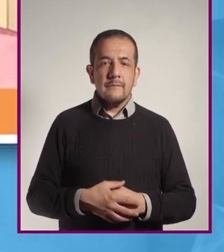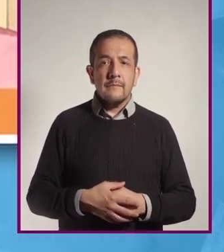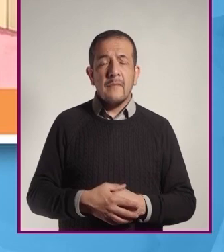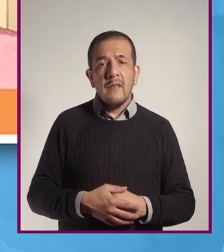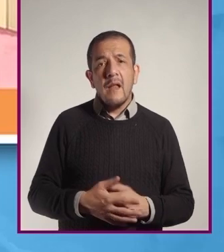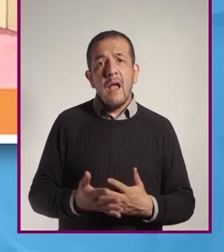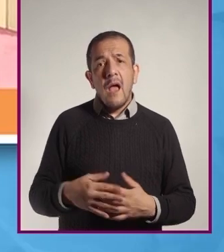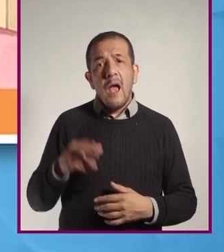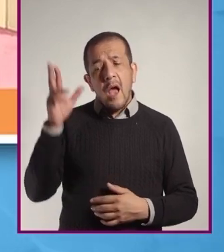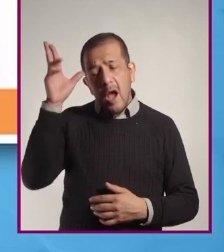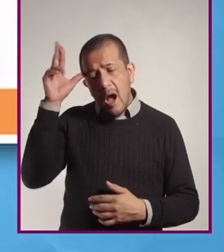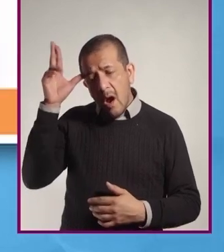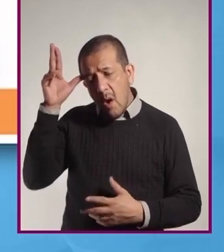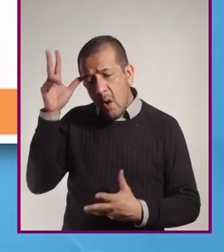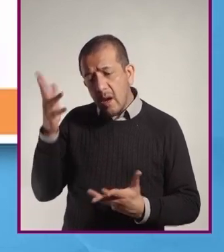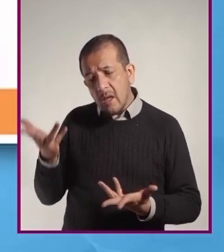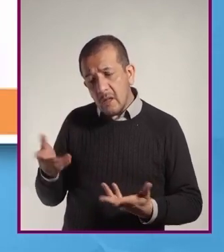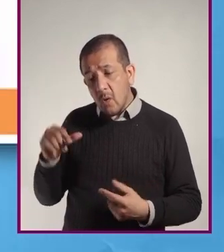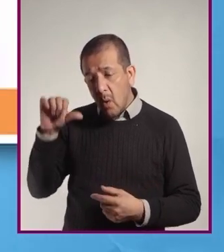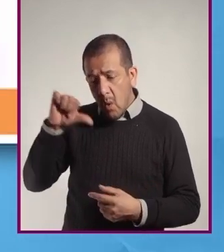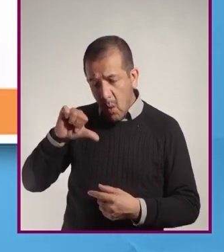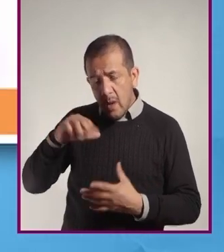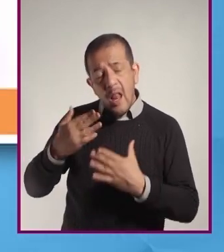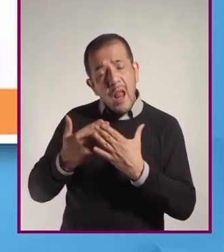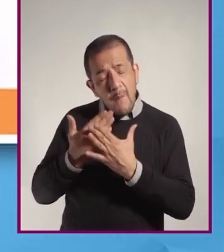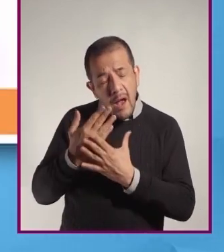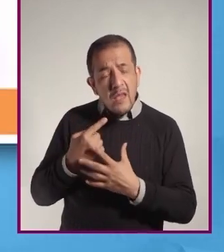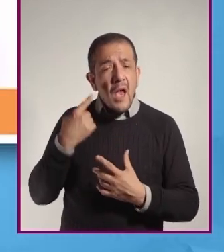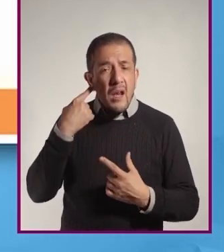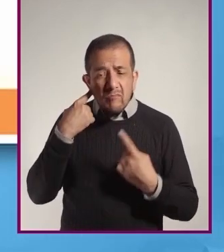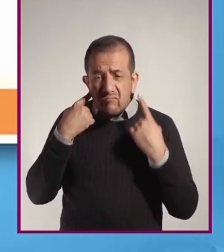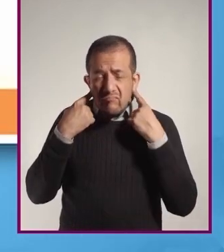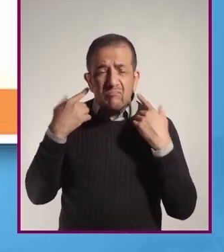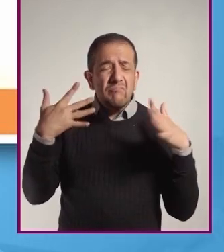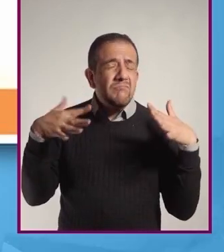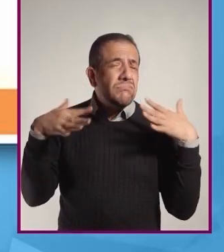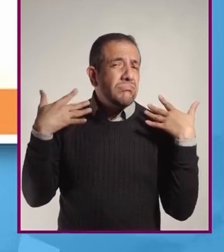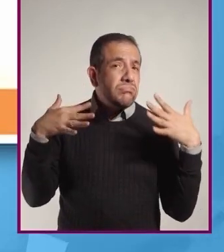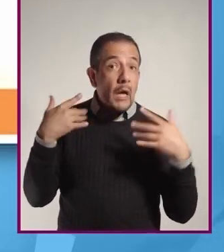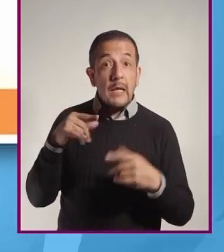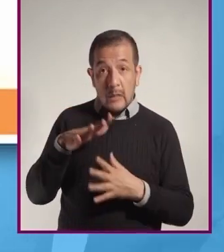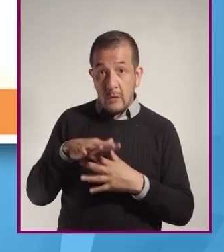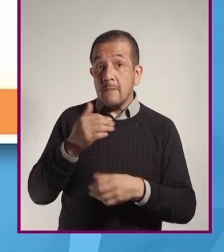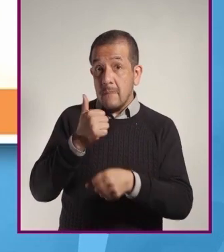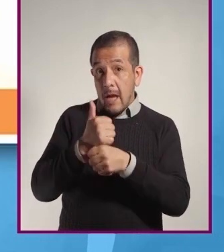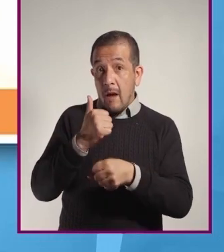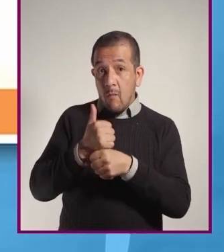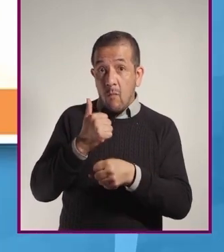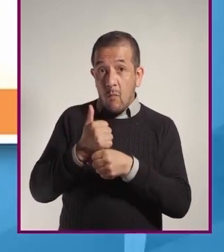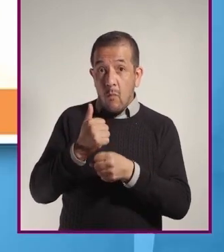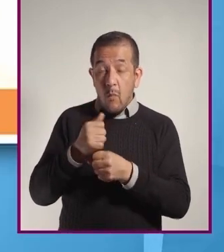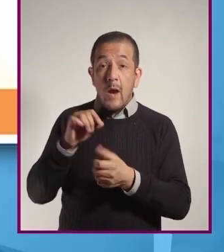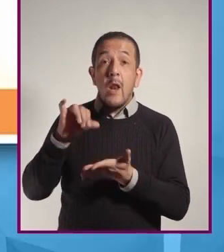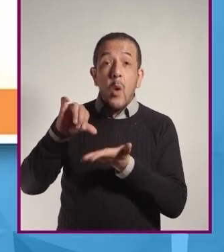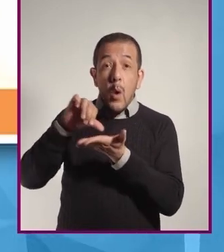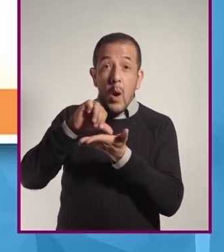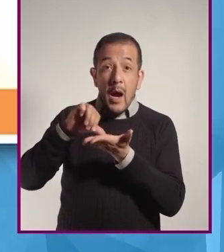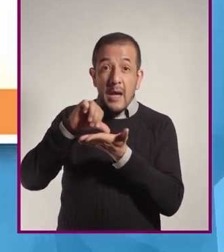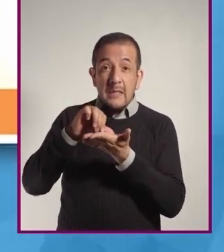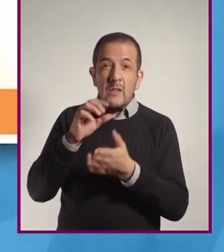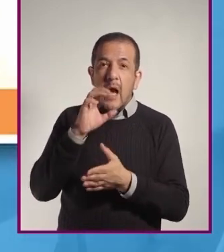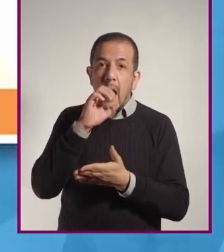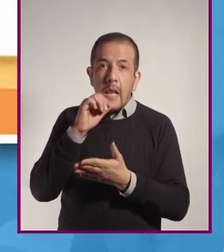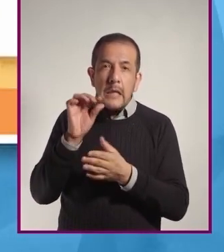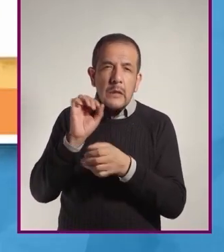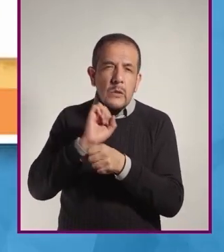Ay, conejito, esta mañana me dolían mucho los oídos, así que la abuela me echó un poco de aceite templado en